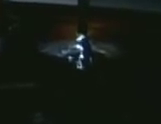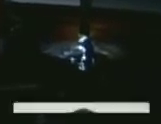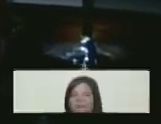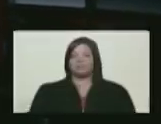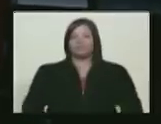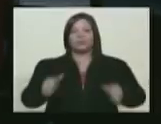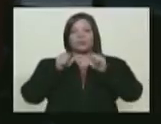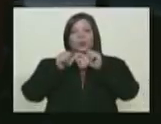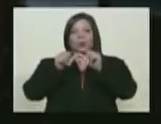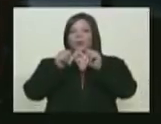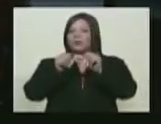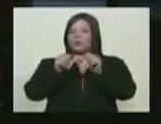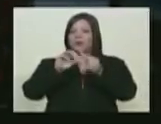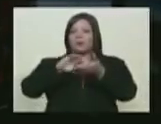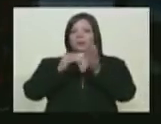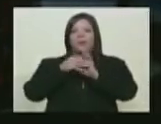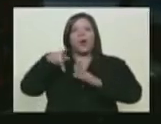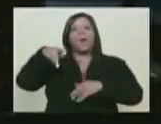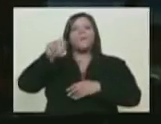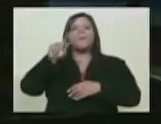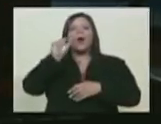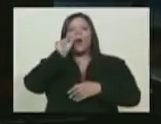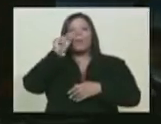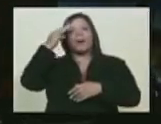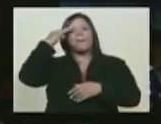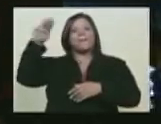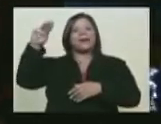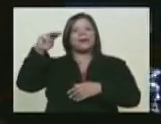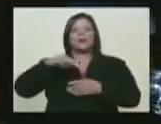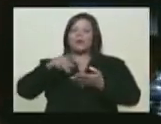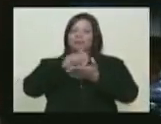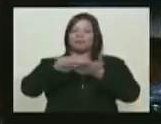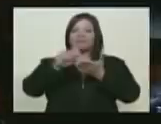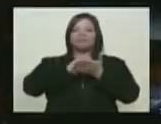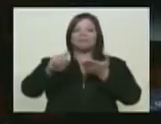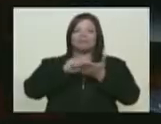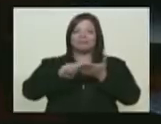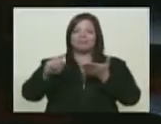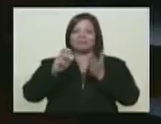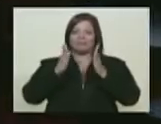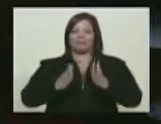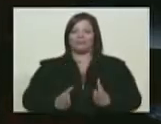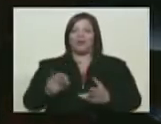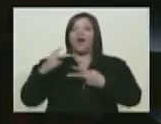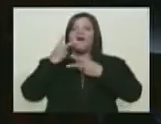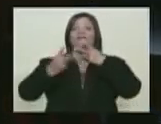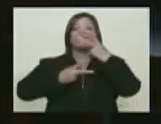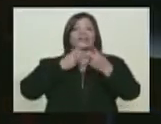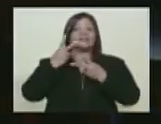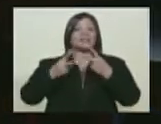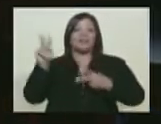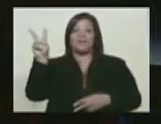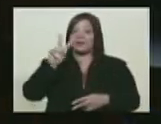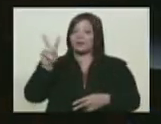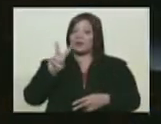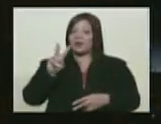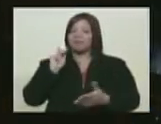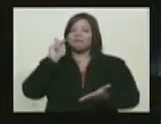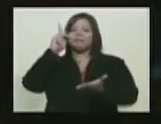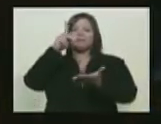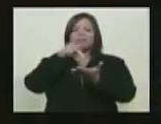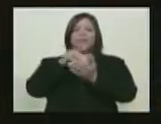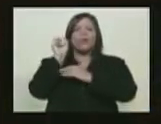Continuamos, amigas y amigos, con Paco Ignacio Taibo II, escritor mexicano, quien visita Venezuela para asistir